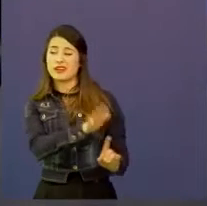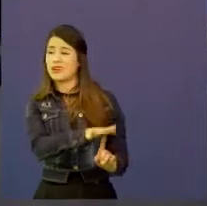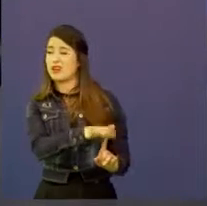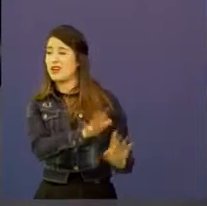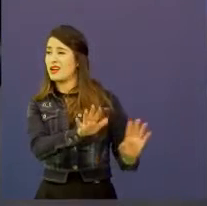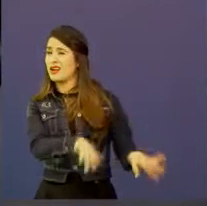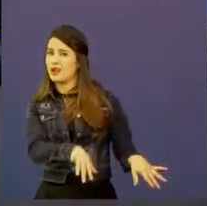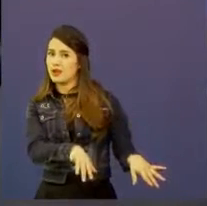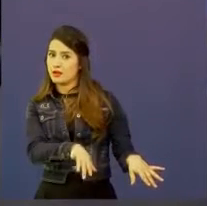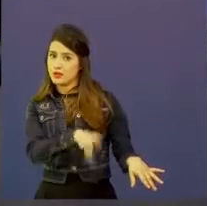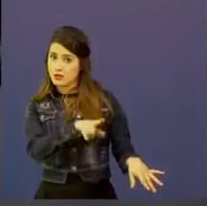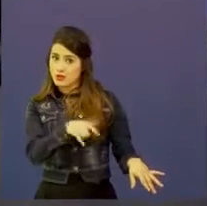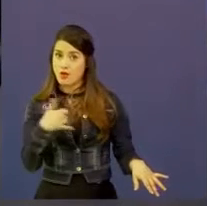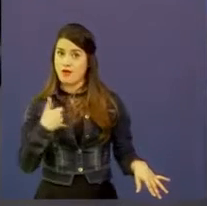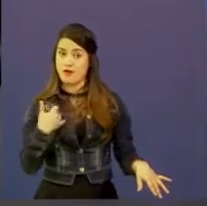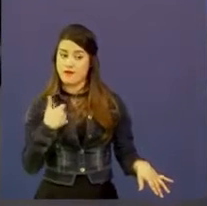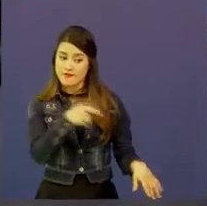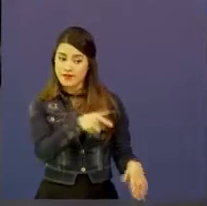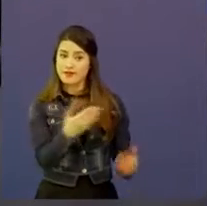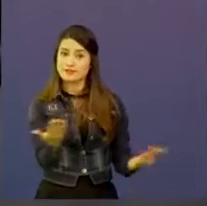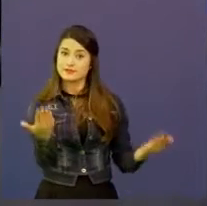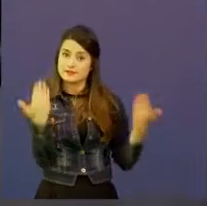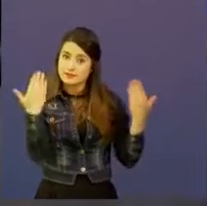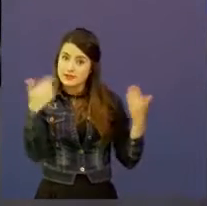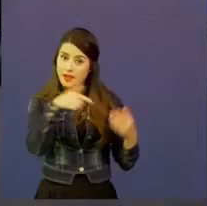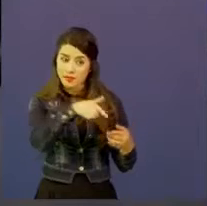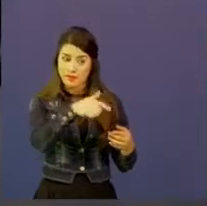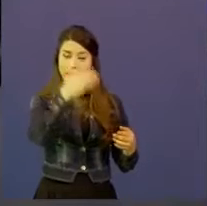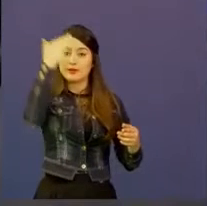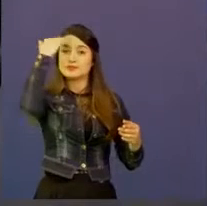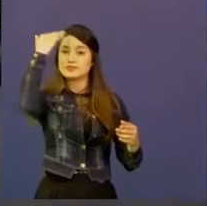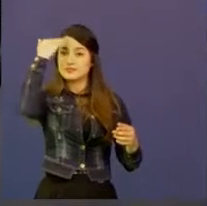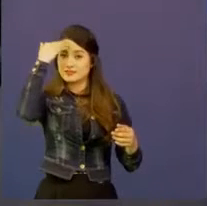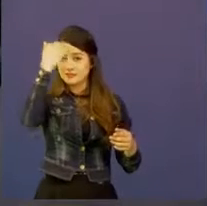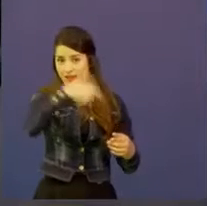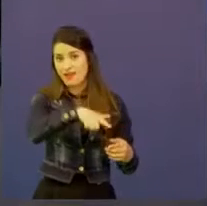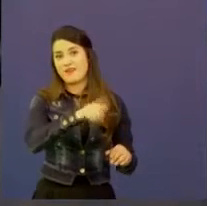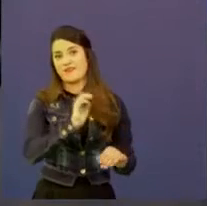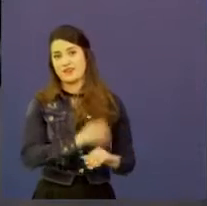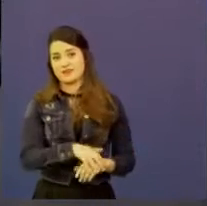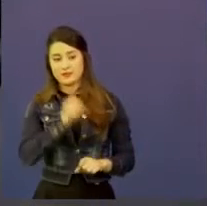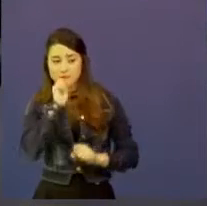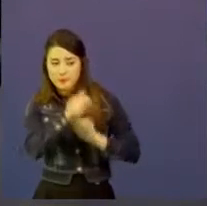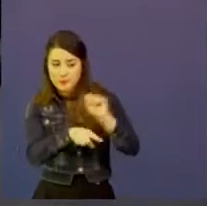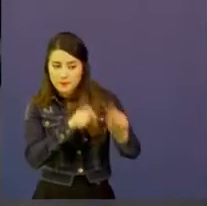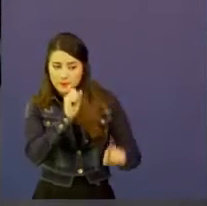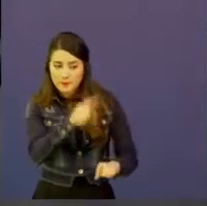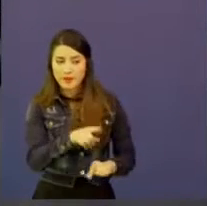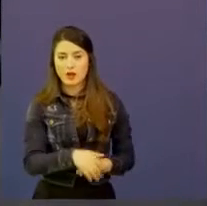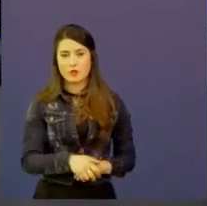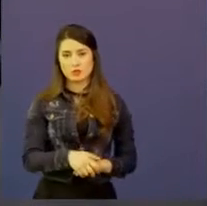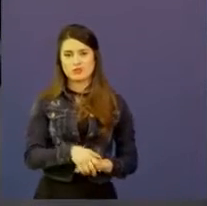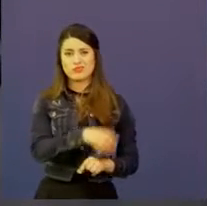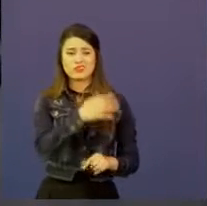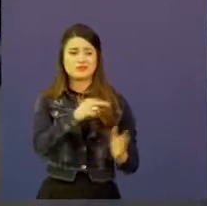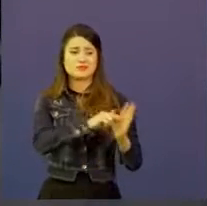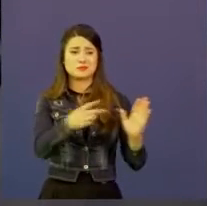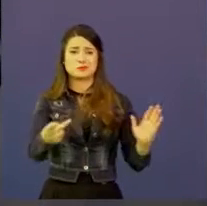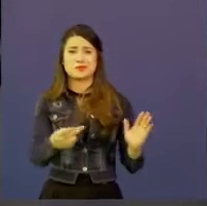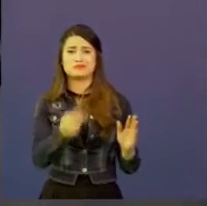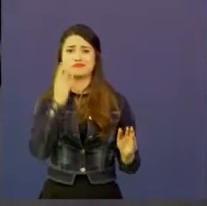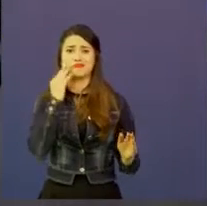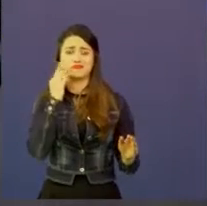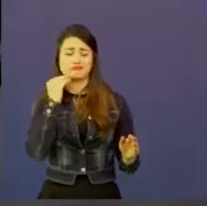qué aprenderles, porque precisamente ellos quizás han abordado este tipo de tecnologías mucho antes que nosotros.